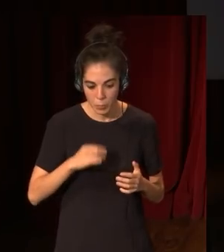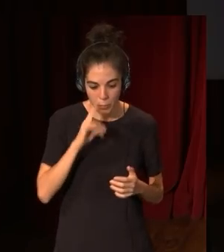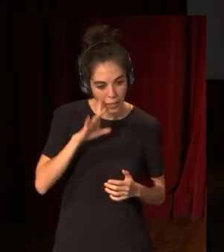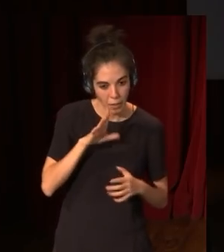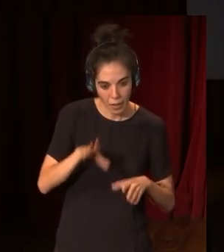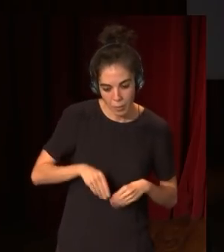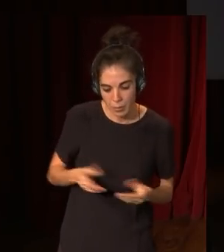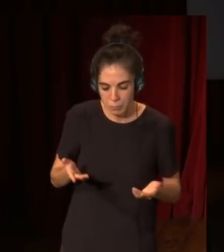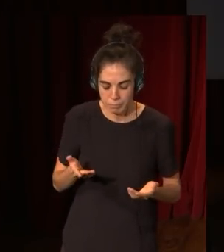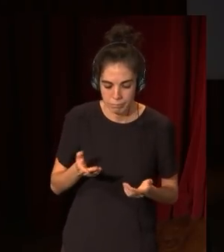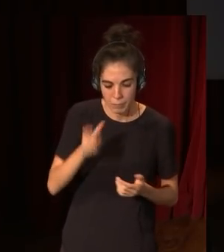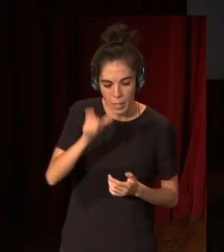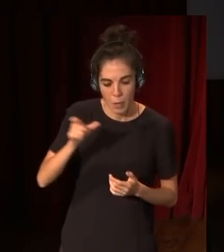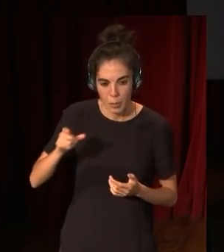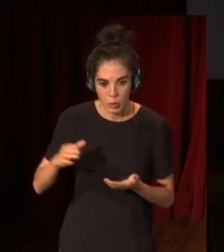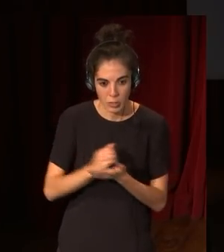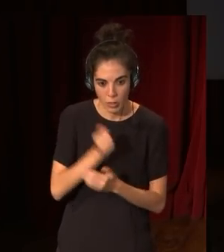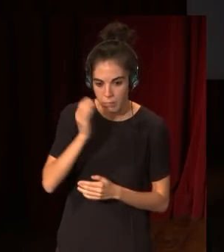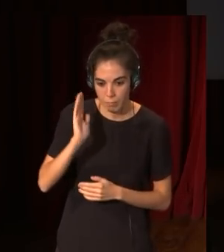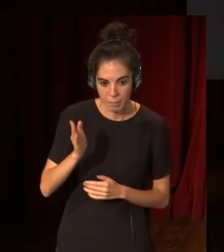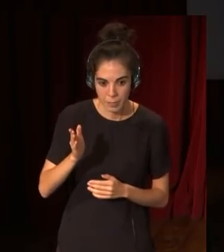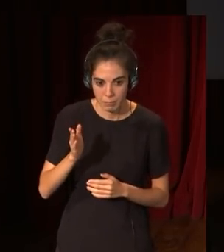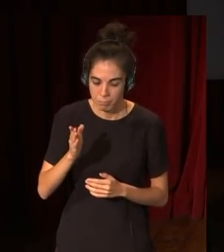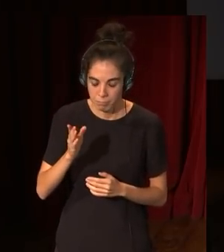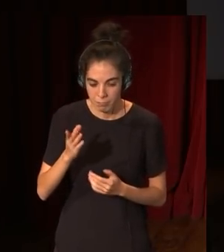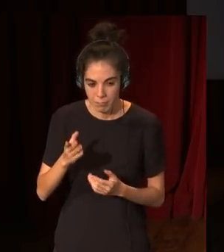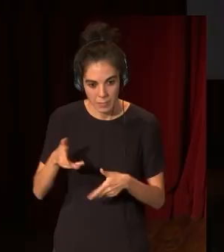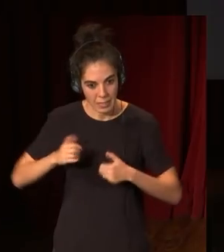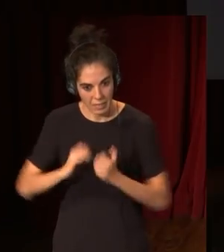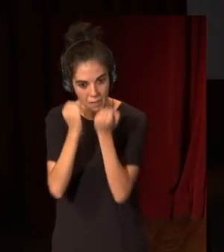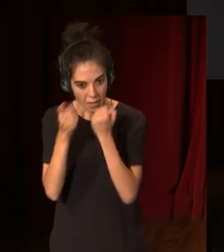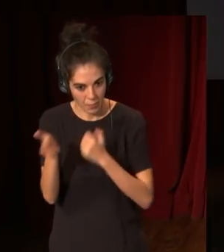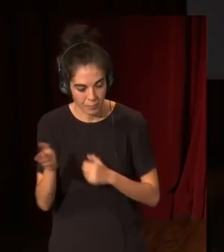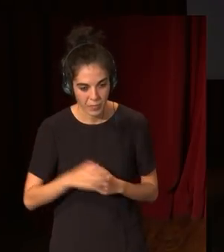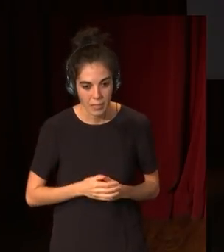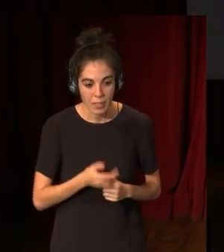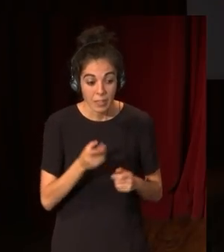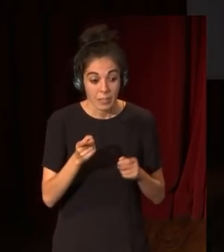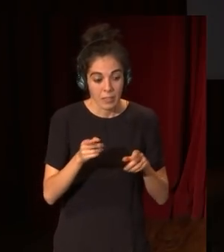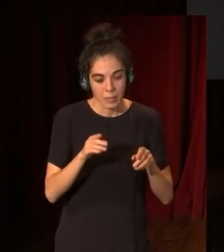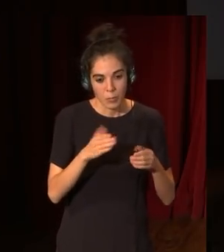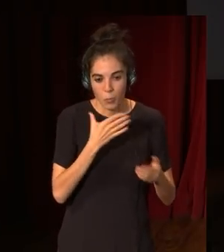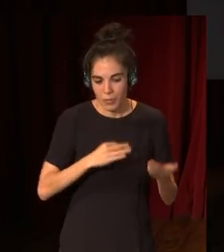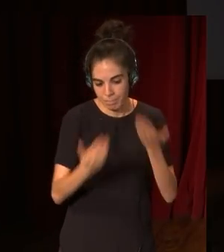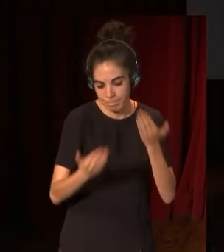condenados salgan de los infiernos con la imagen del soldado que